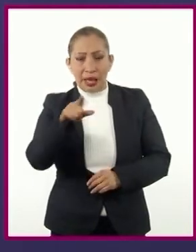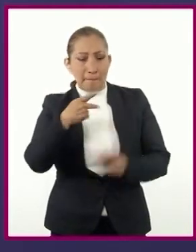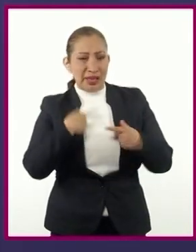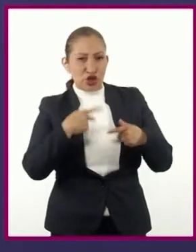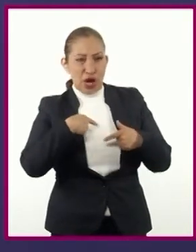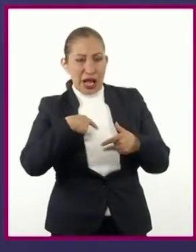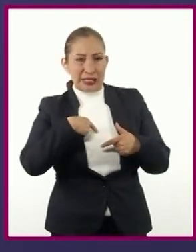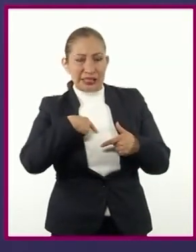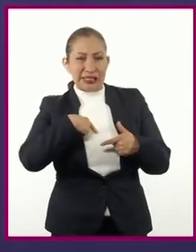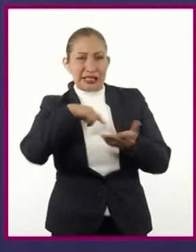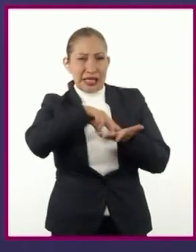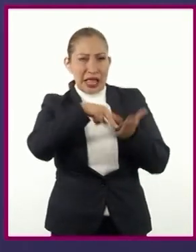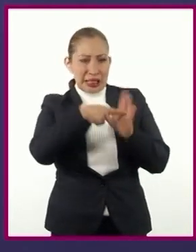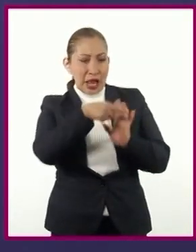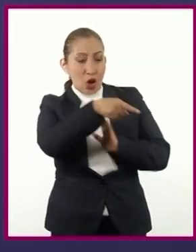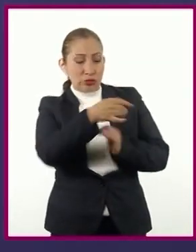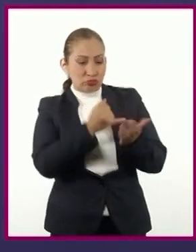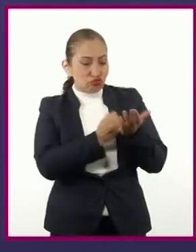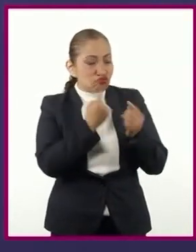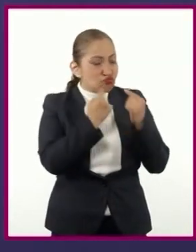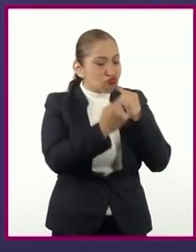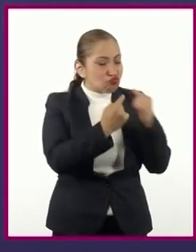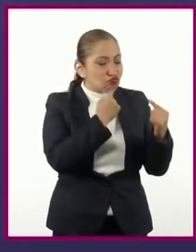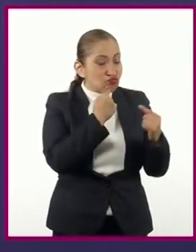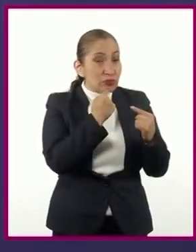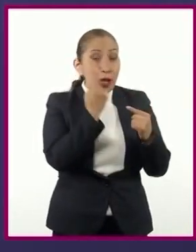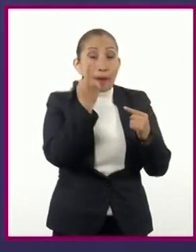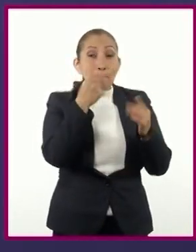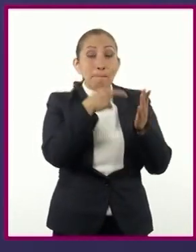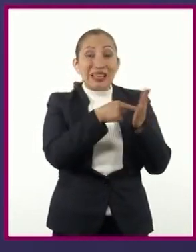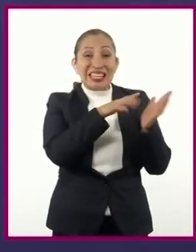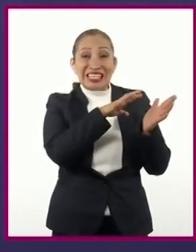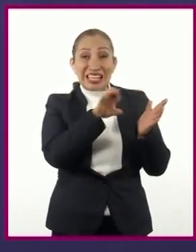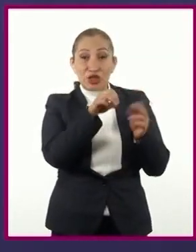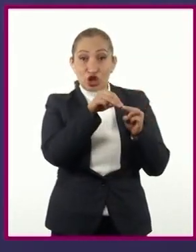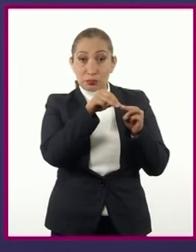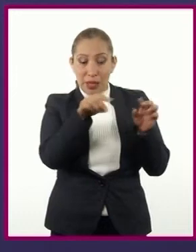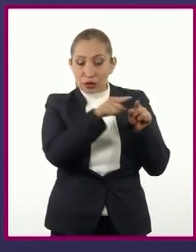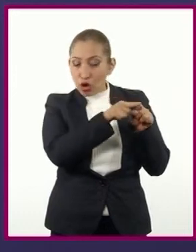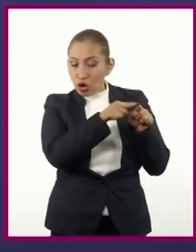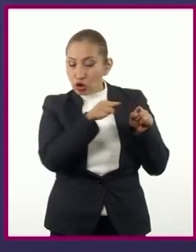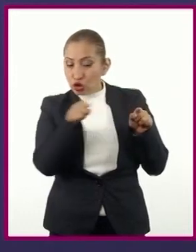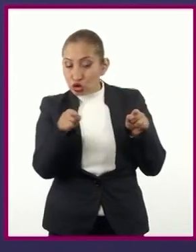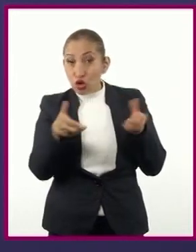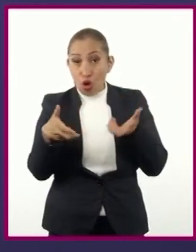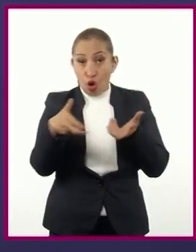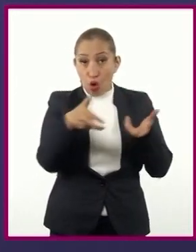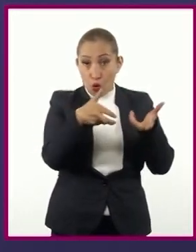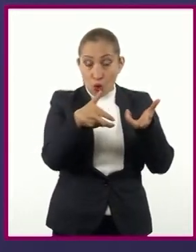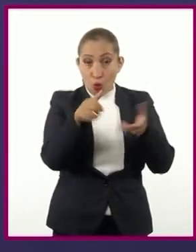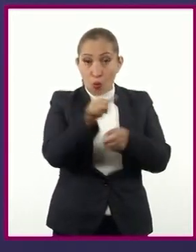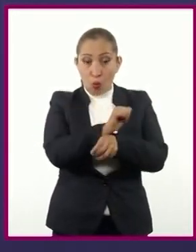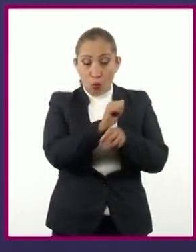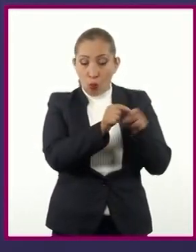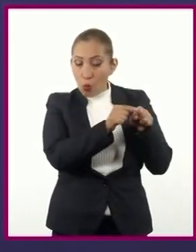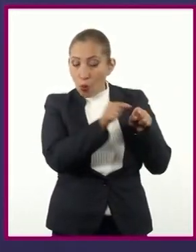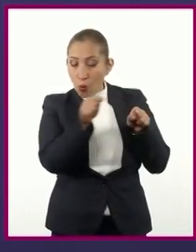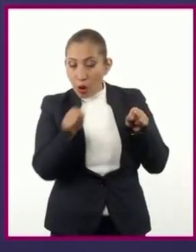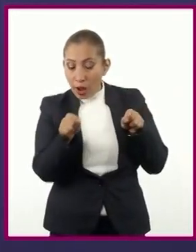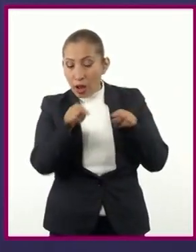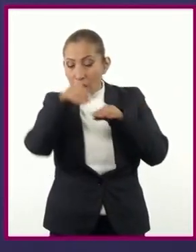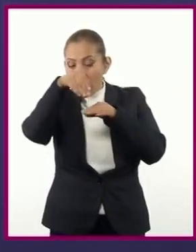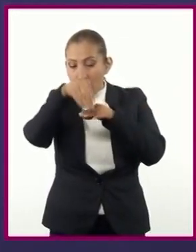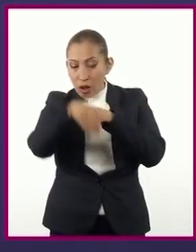ingenieros decidieron que por cada 1.500 metros que recorren los autos, debían